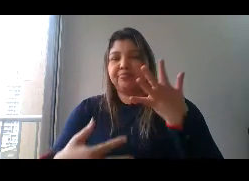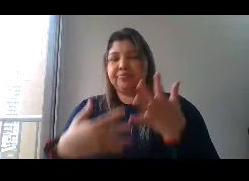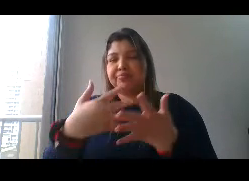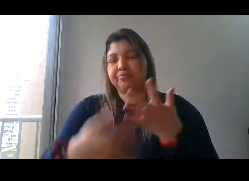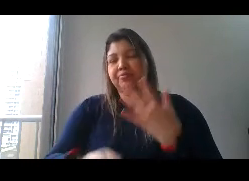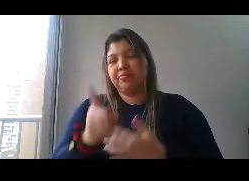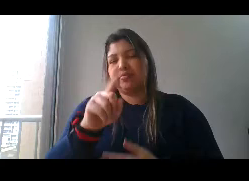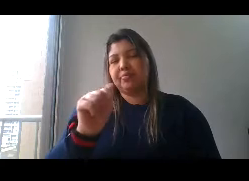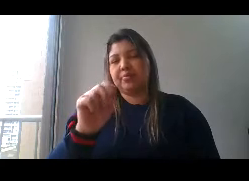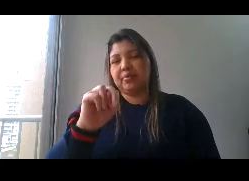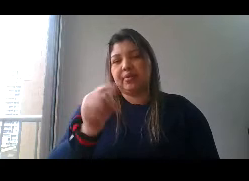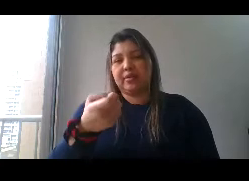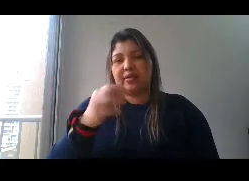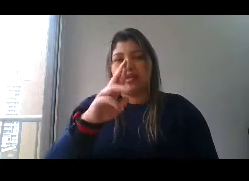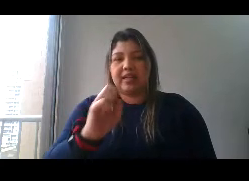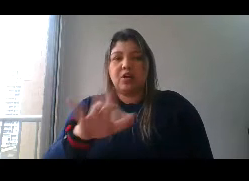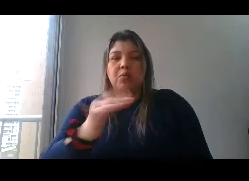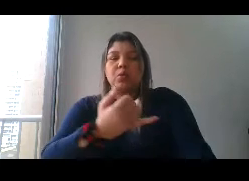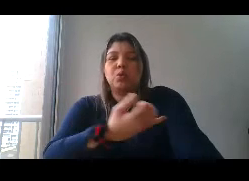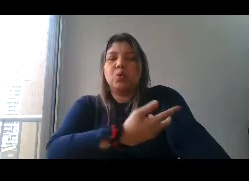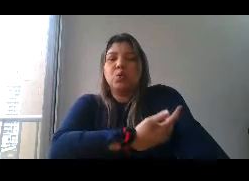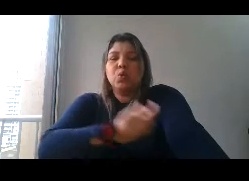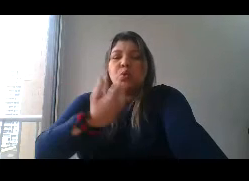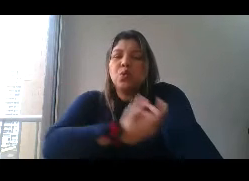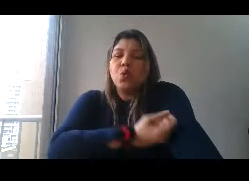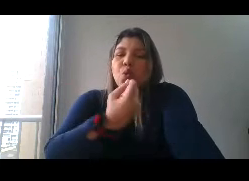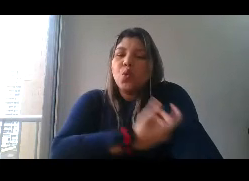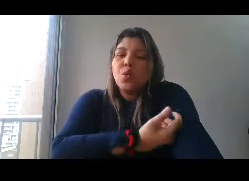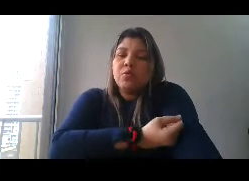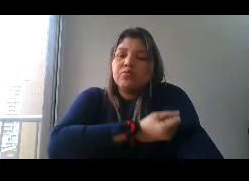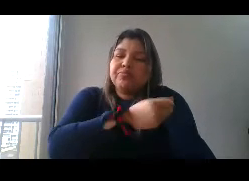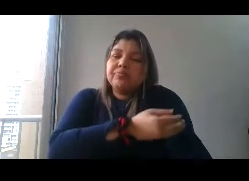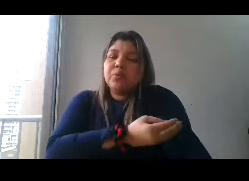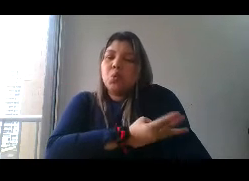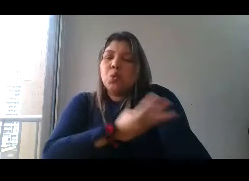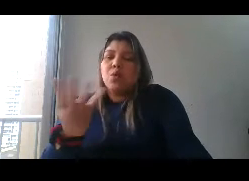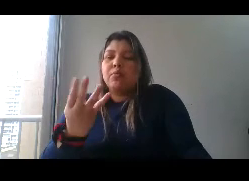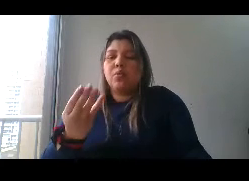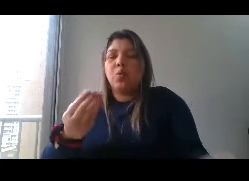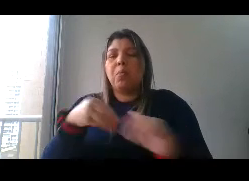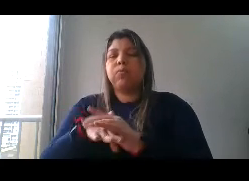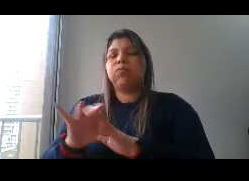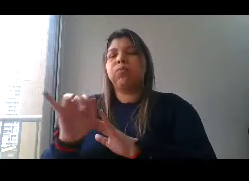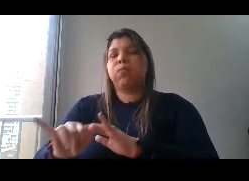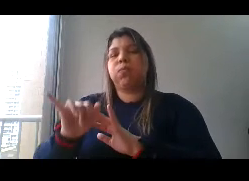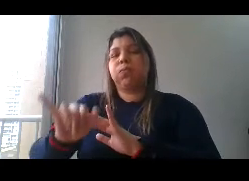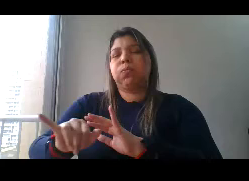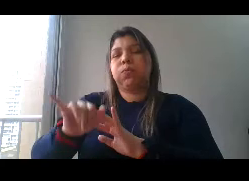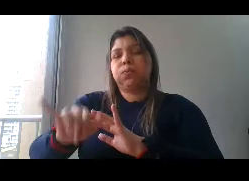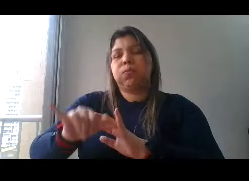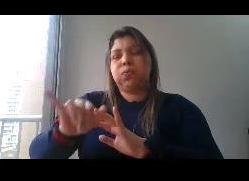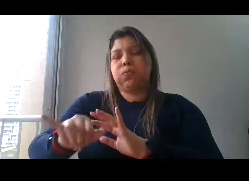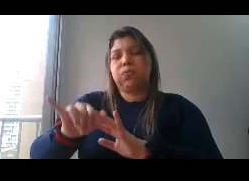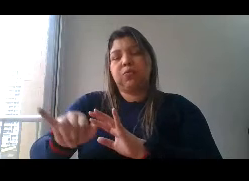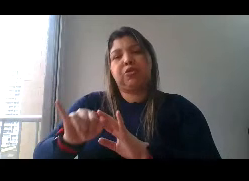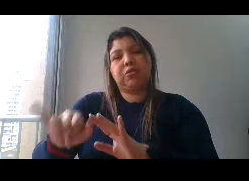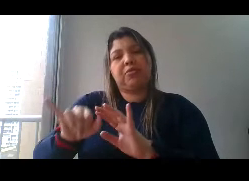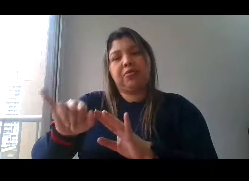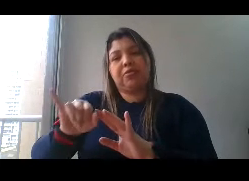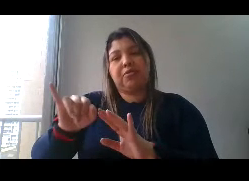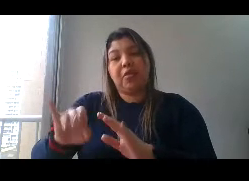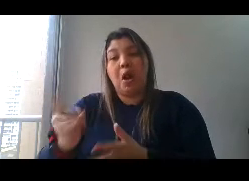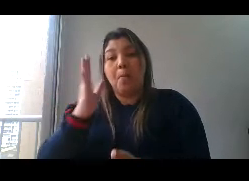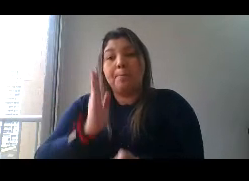y componentes de la transfusión sanguínea. En estas instituciones donde tenemos laboratorios o bancos de sangre, tener identificado cuál